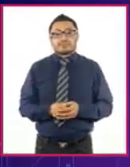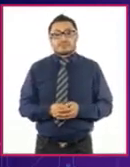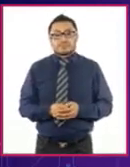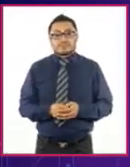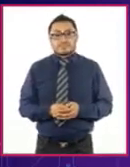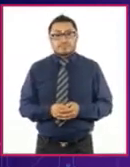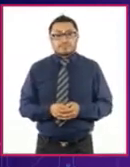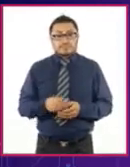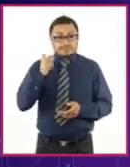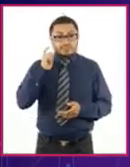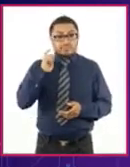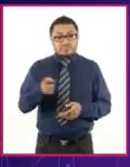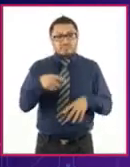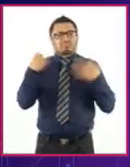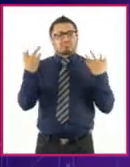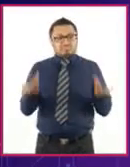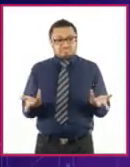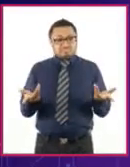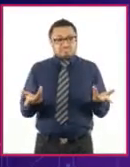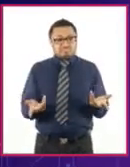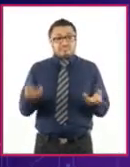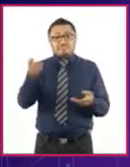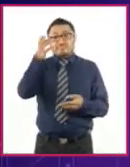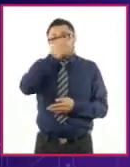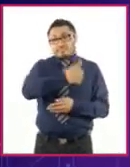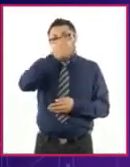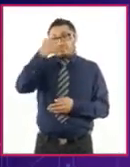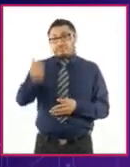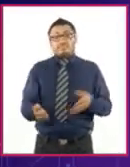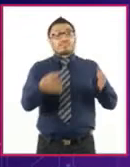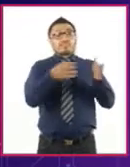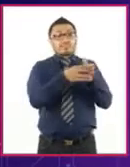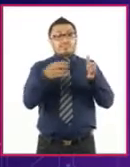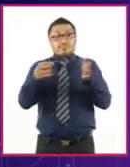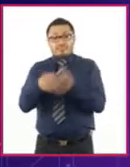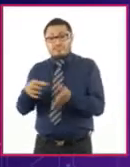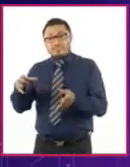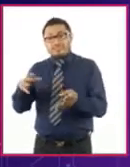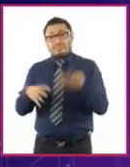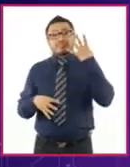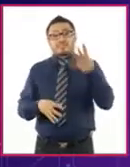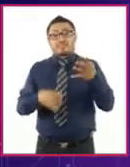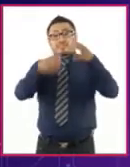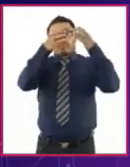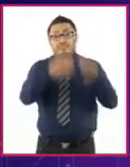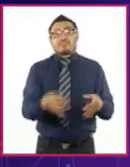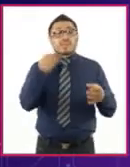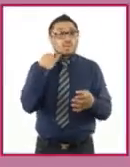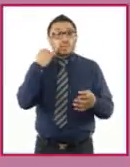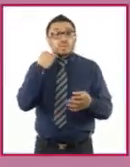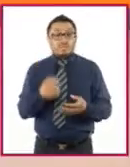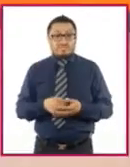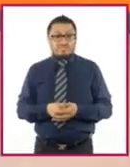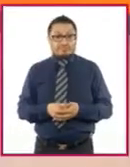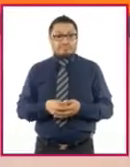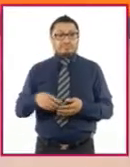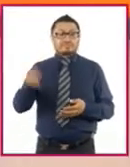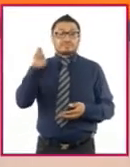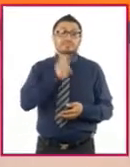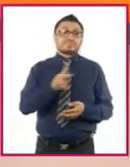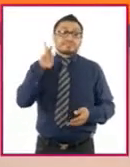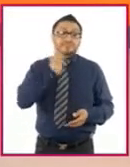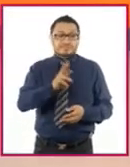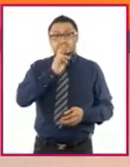Lo anterior significa que en cada caja hay 4 latas de jugos. Se comprueba el